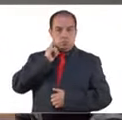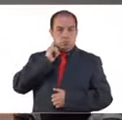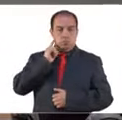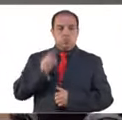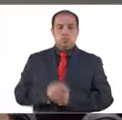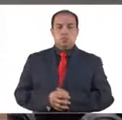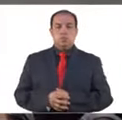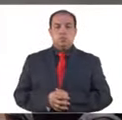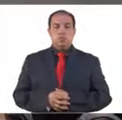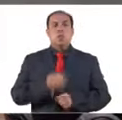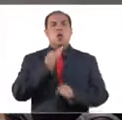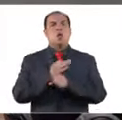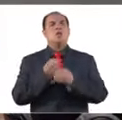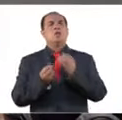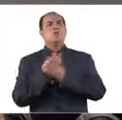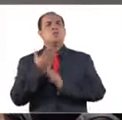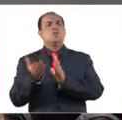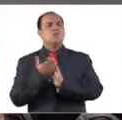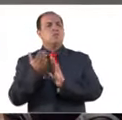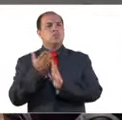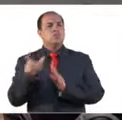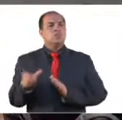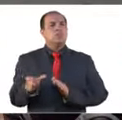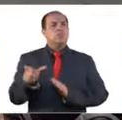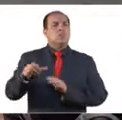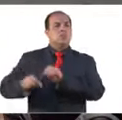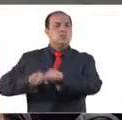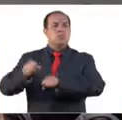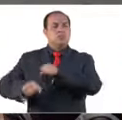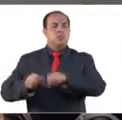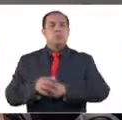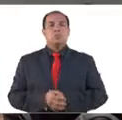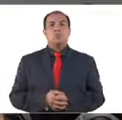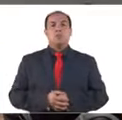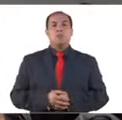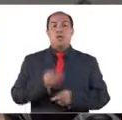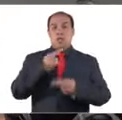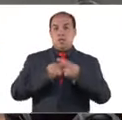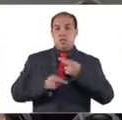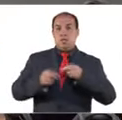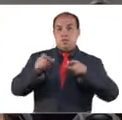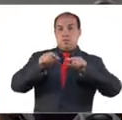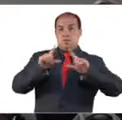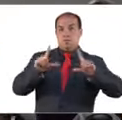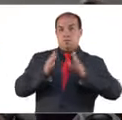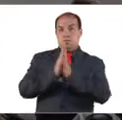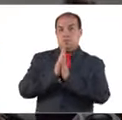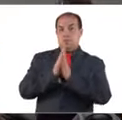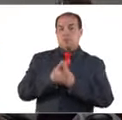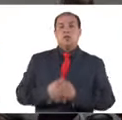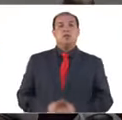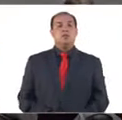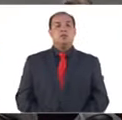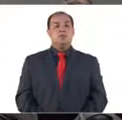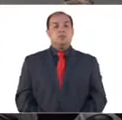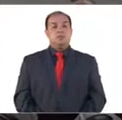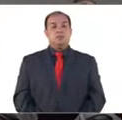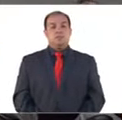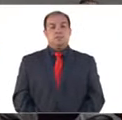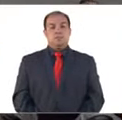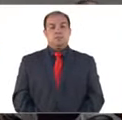230. No, pero de estos nuevos. Sí, podemos hacer la sumatoria. A ver si nos ayuda. Les damos el